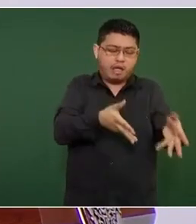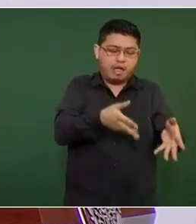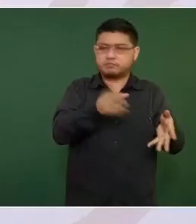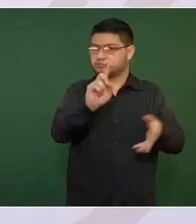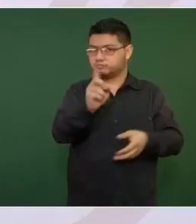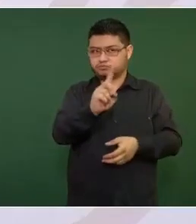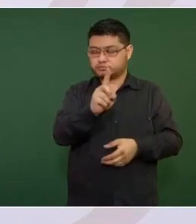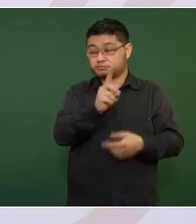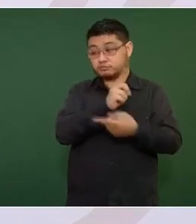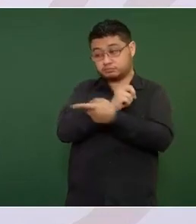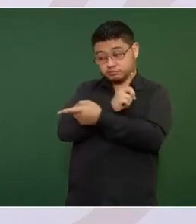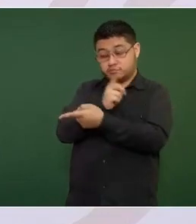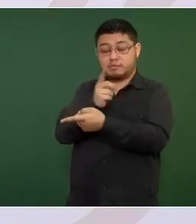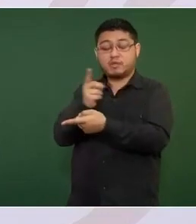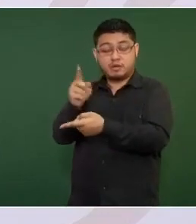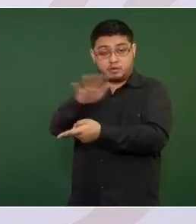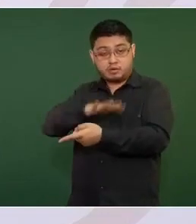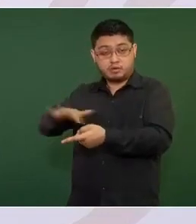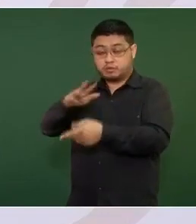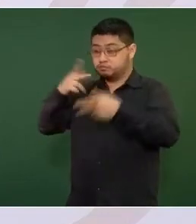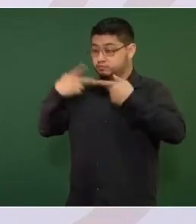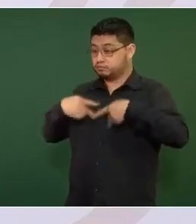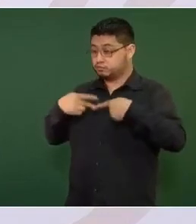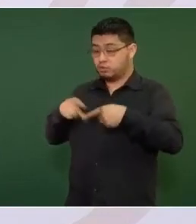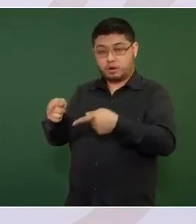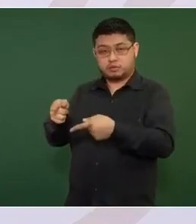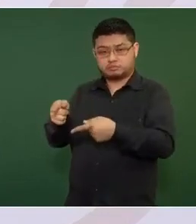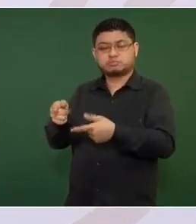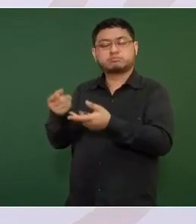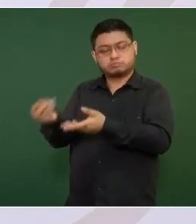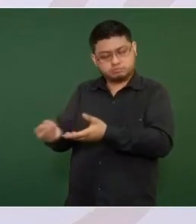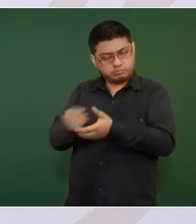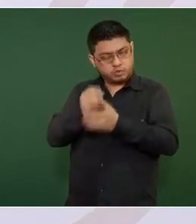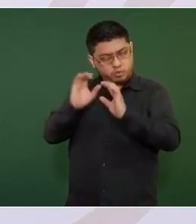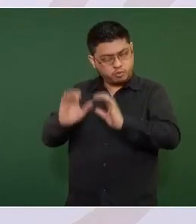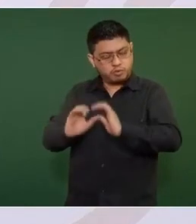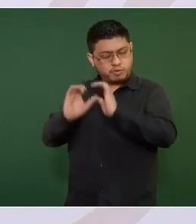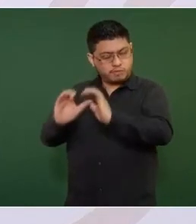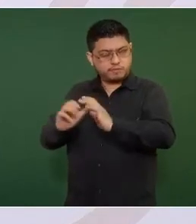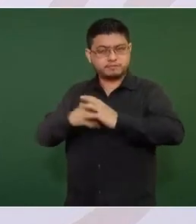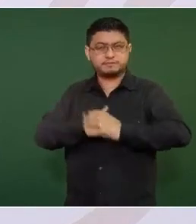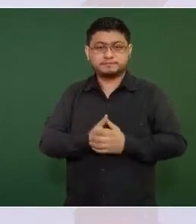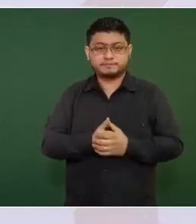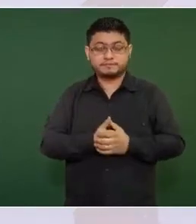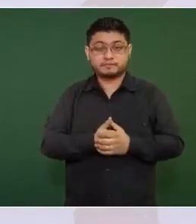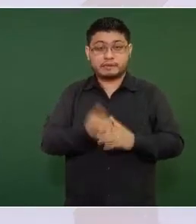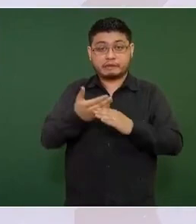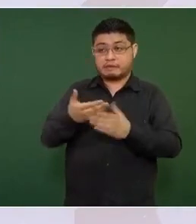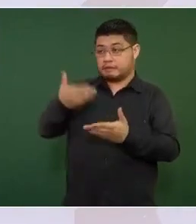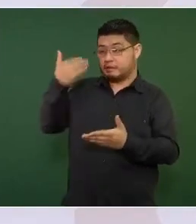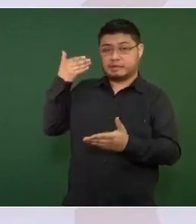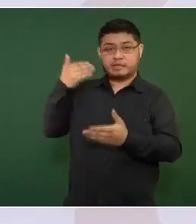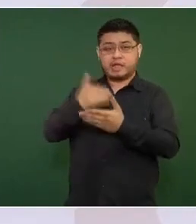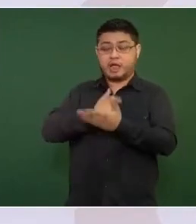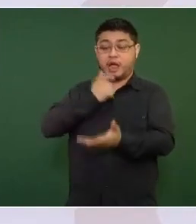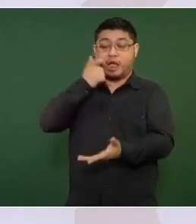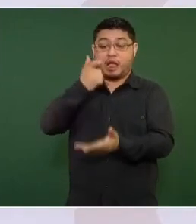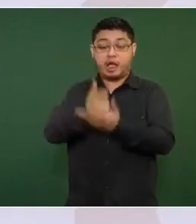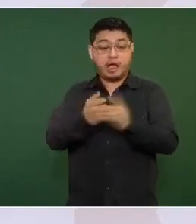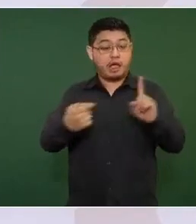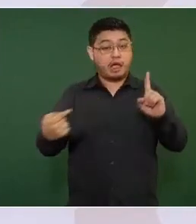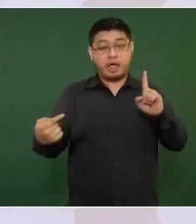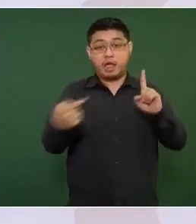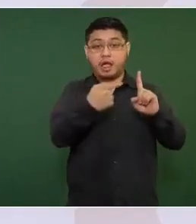En el Poder Ejecutivo no hay sueldos elevadísimos para servidores públicos, como era antes, ni